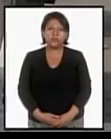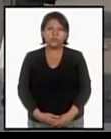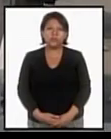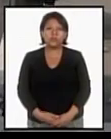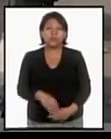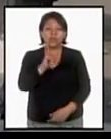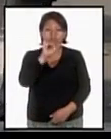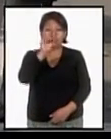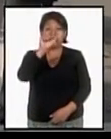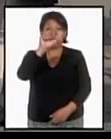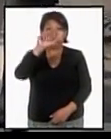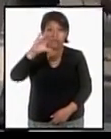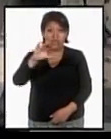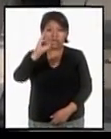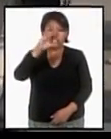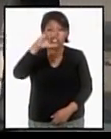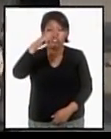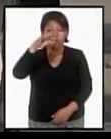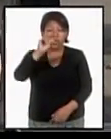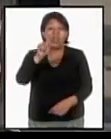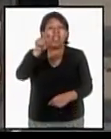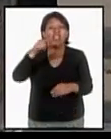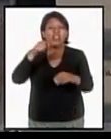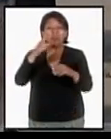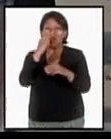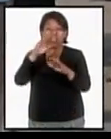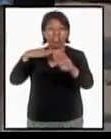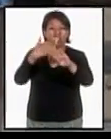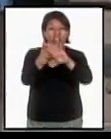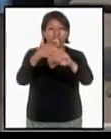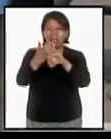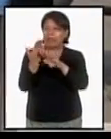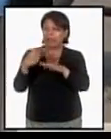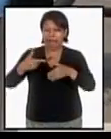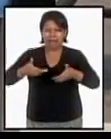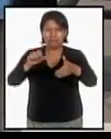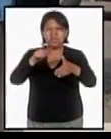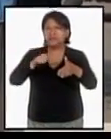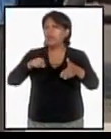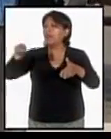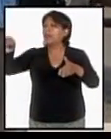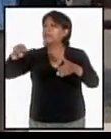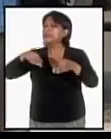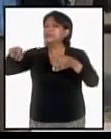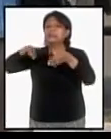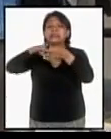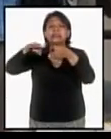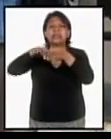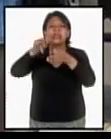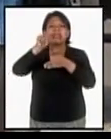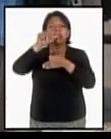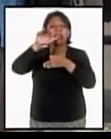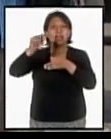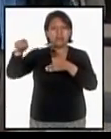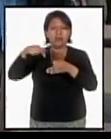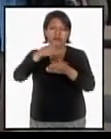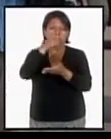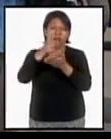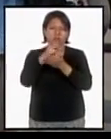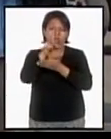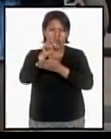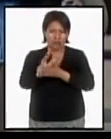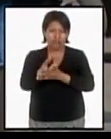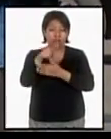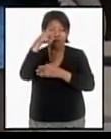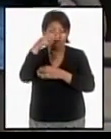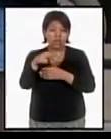Isaac Echenedú fue agredido por policías en esta calle a unos cuantos metros de la calzada de Tlalpan en la Ciudad de México.